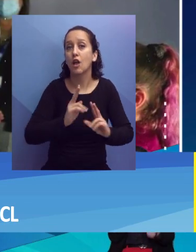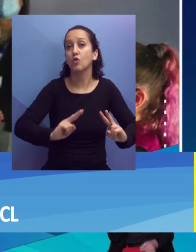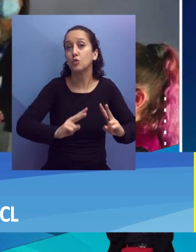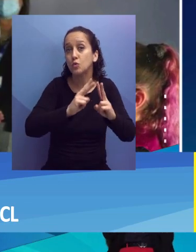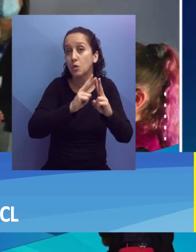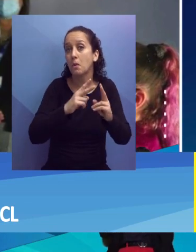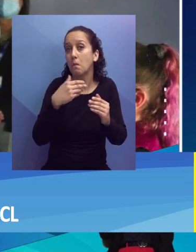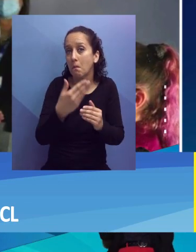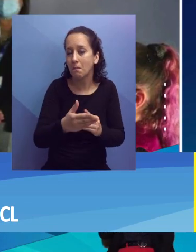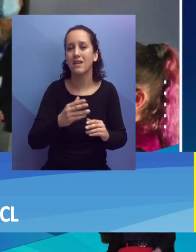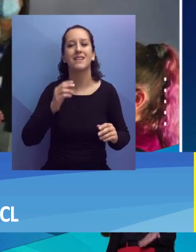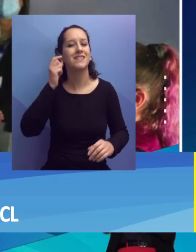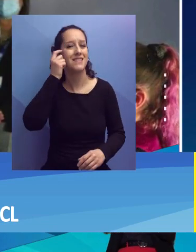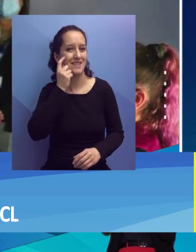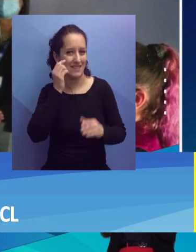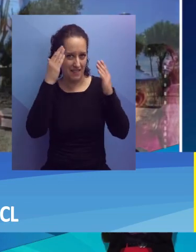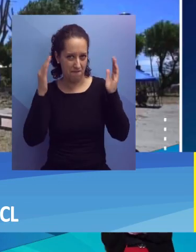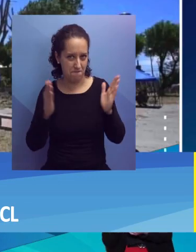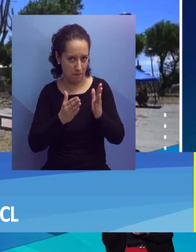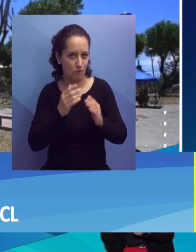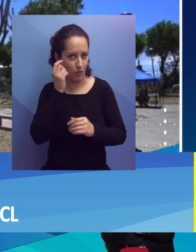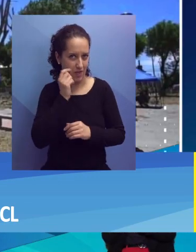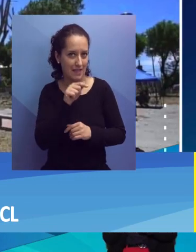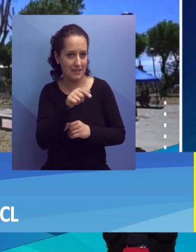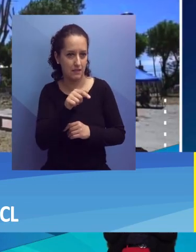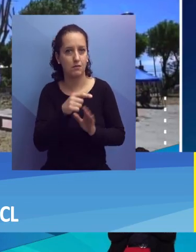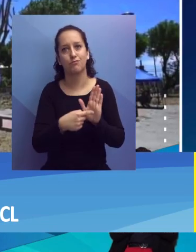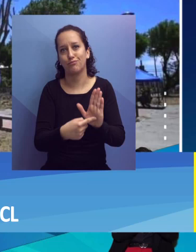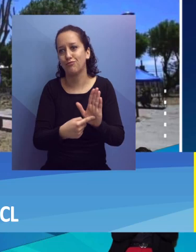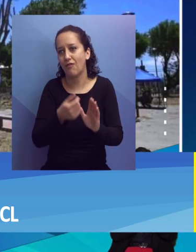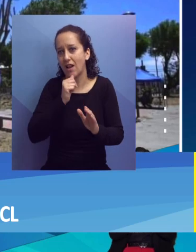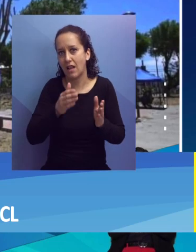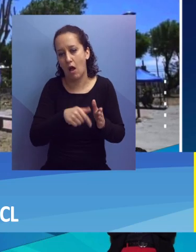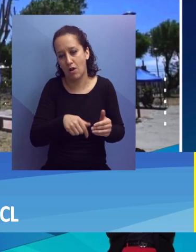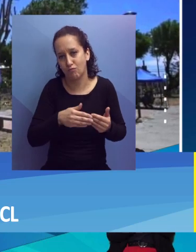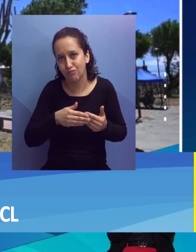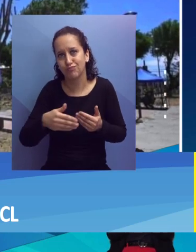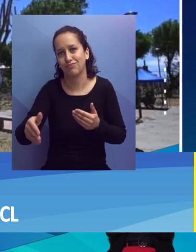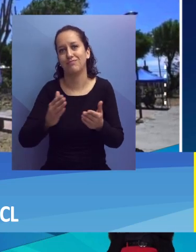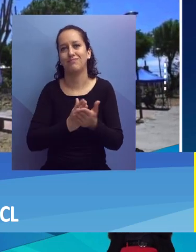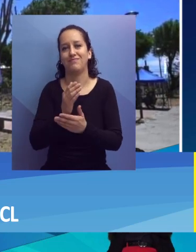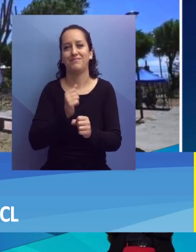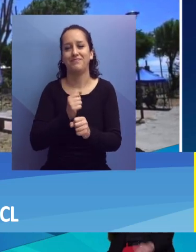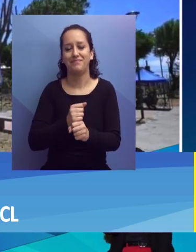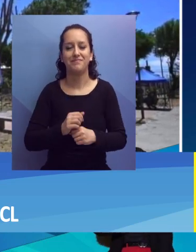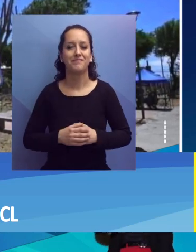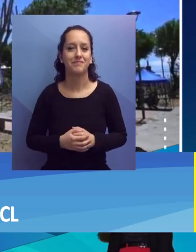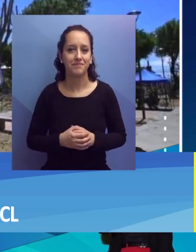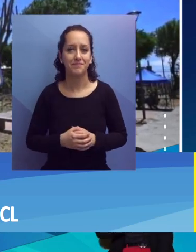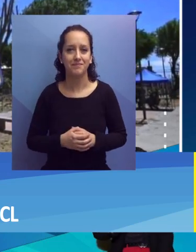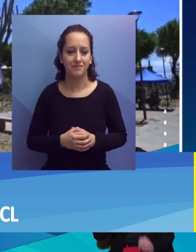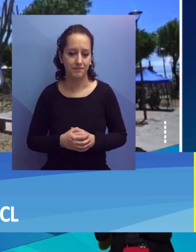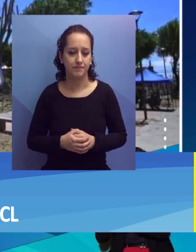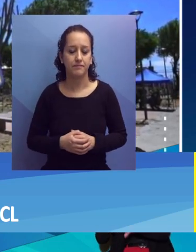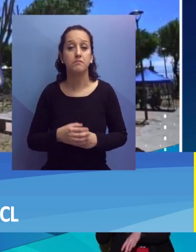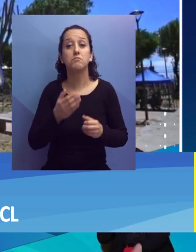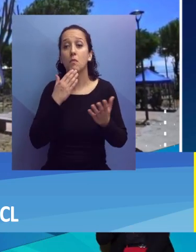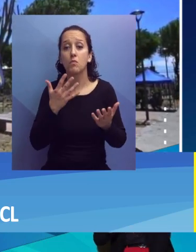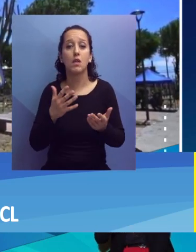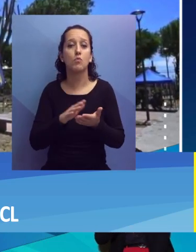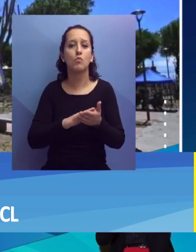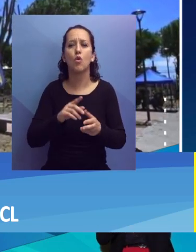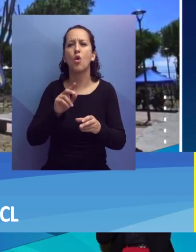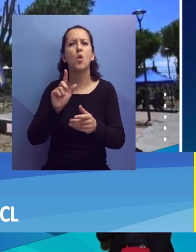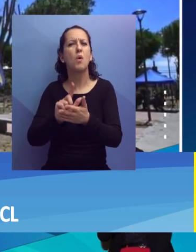iniciativas, son parte de los desafíos que se presentaron para este nuevo periodo. También sumar nuevos espacios